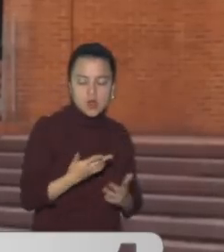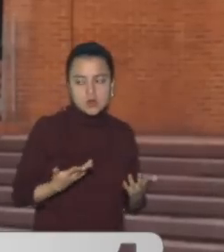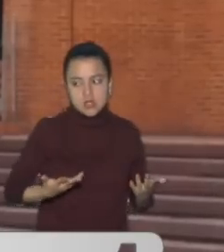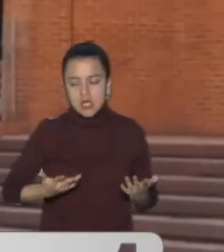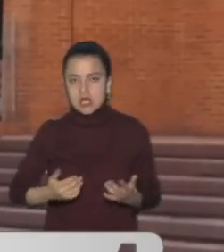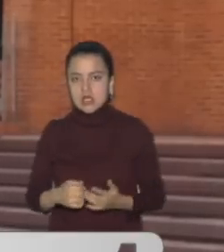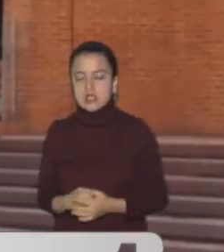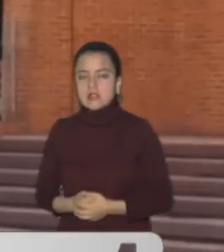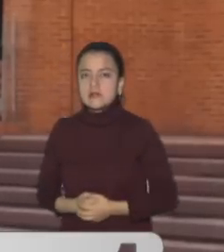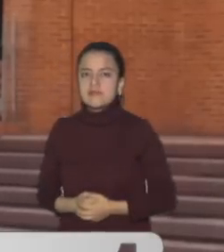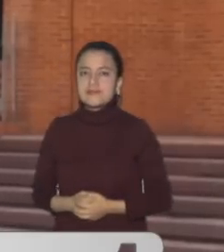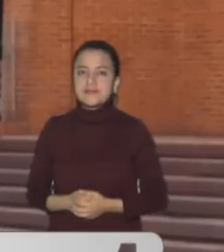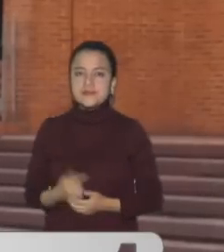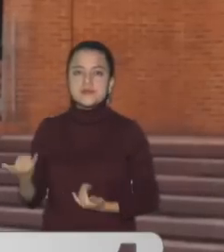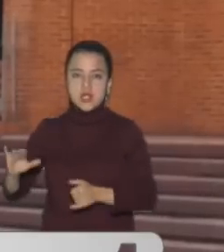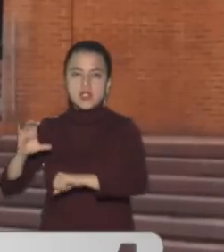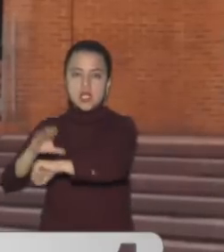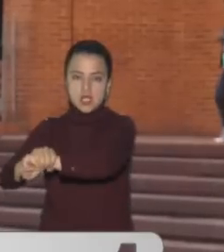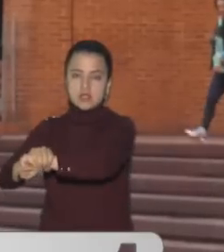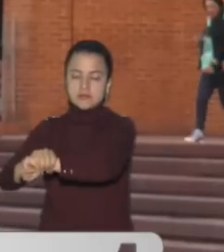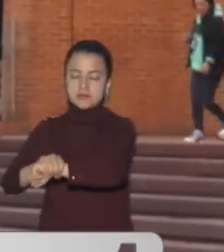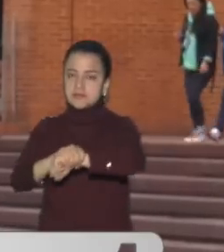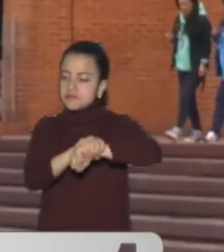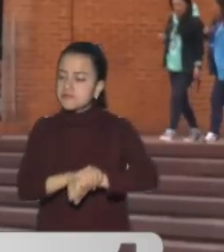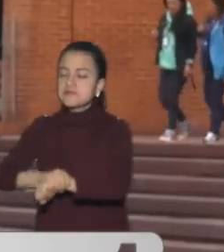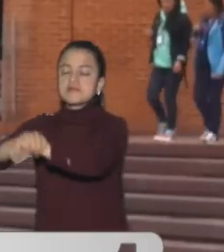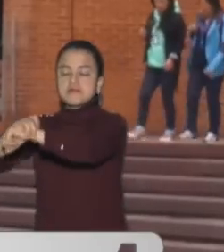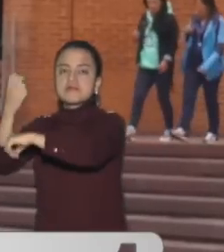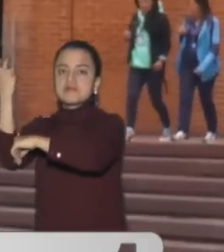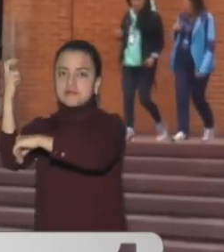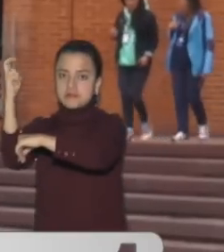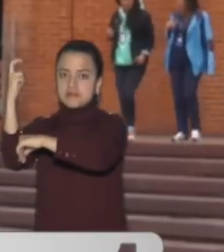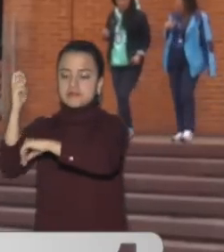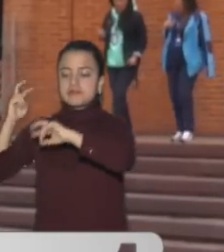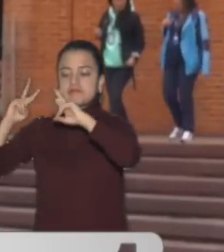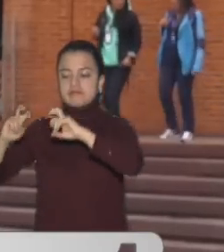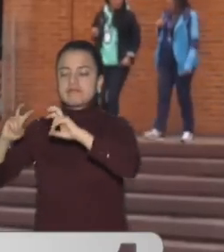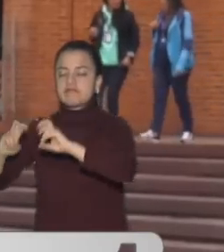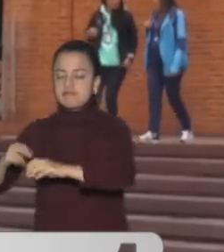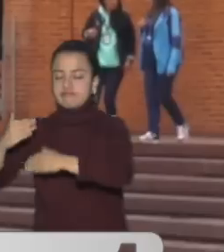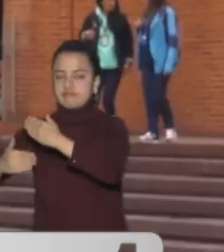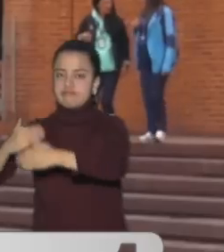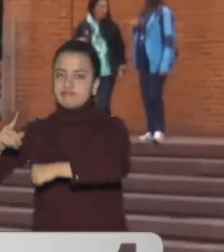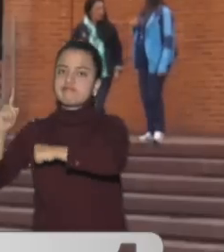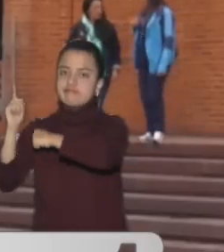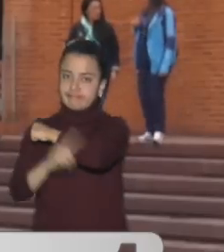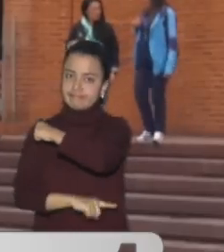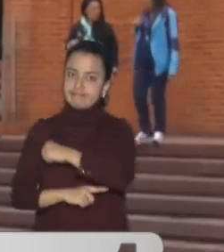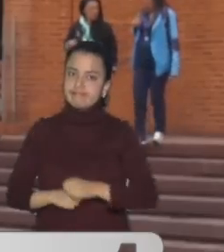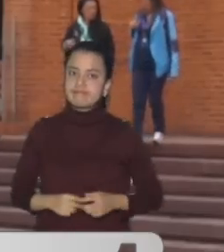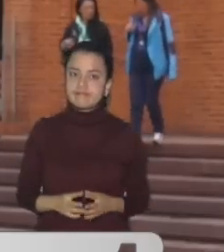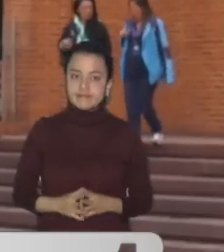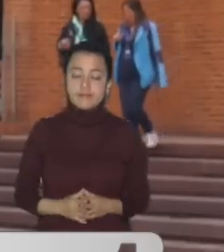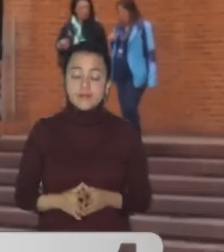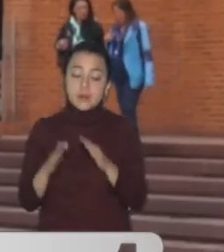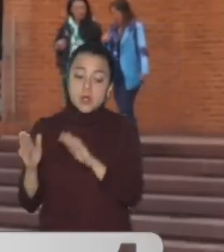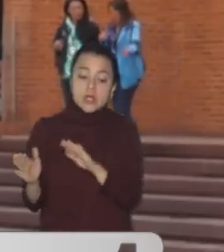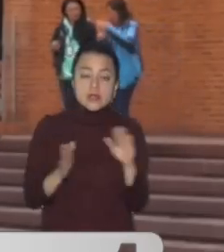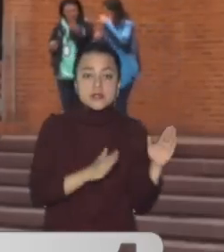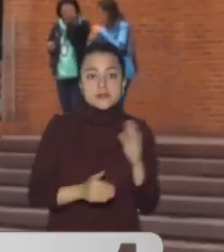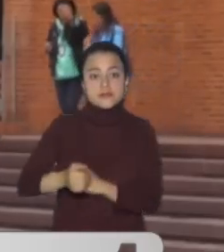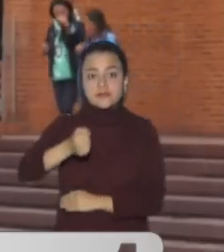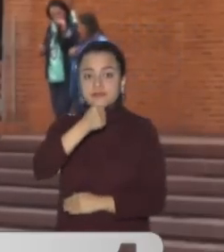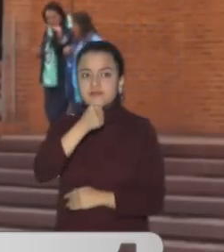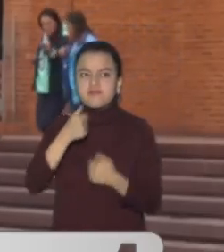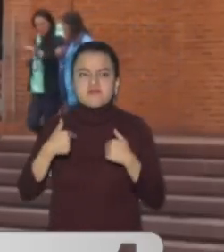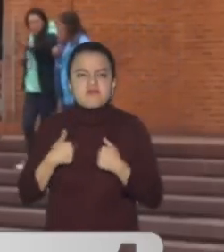El presunto homicida está en manos de la Fiscalía General de la Nación, quien adelantará las investigaciones correspondientes. Vamos a cambiar de tema y es que estamos